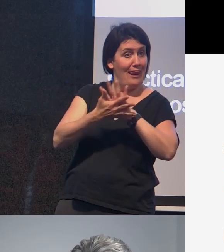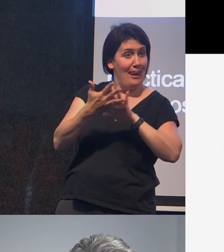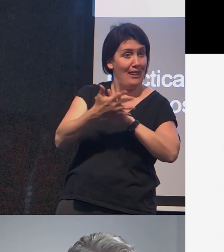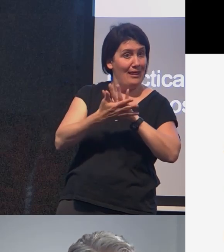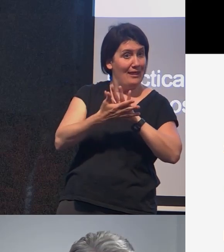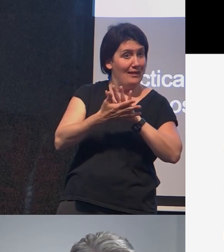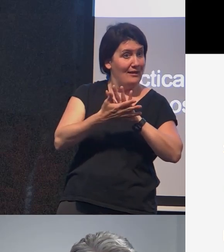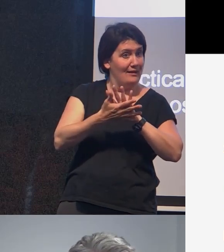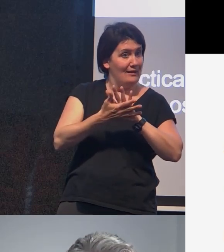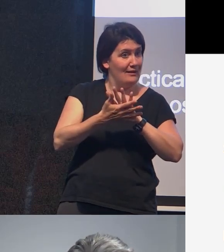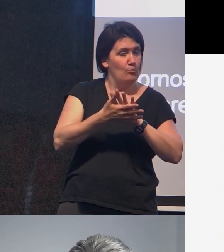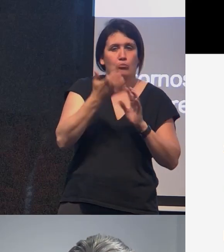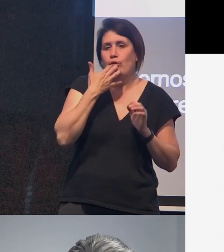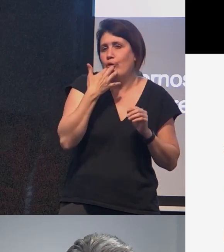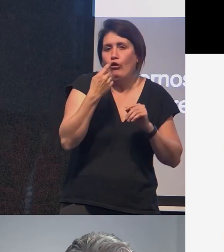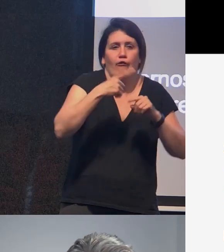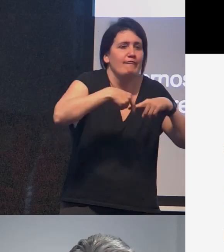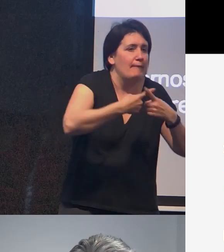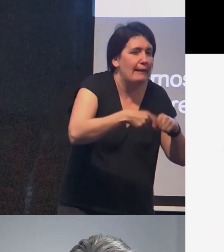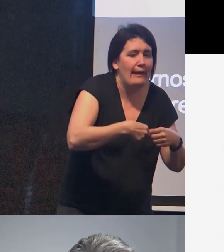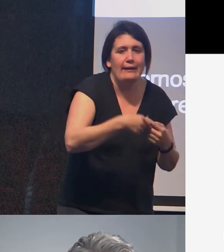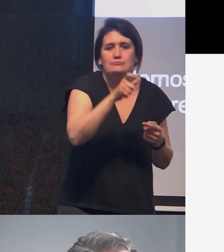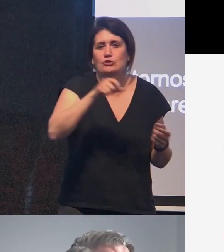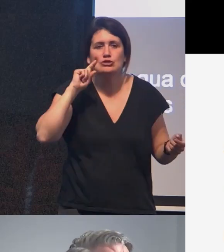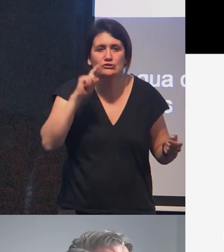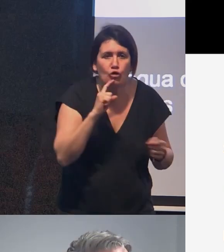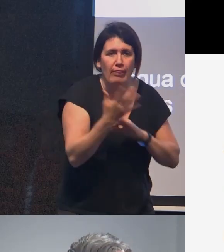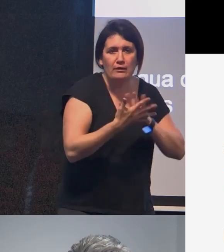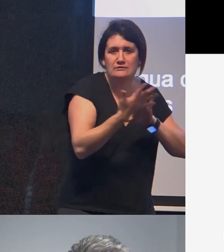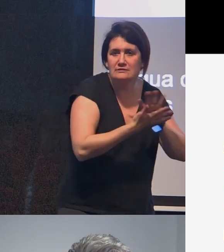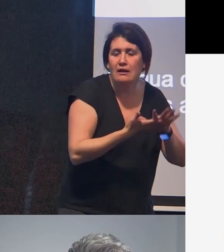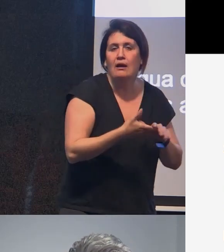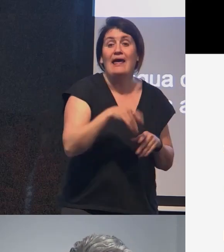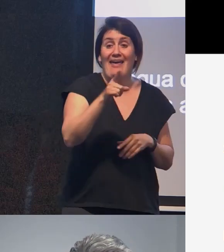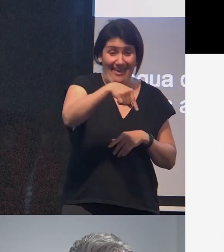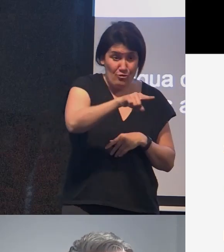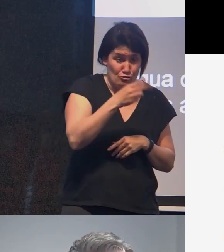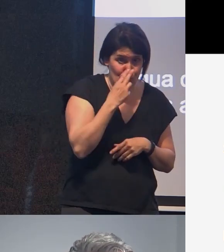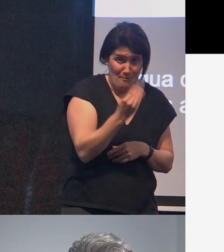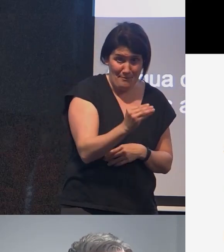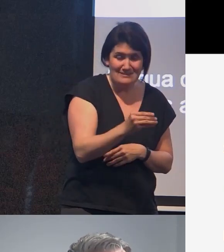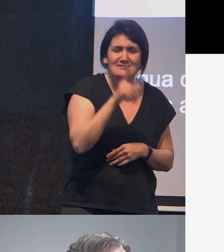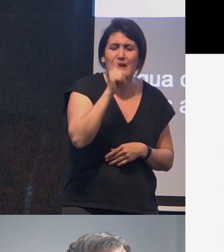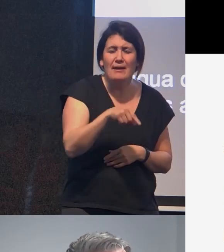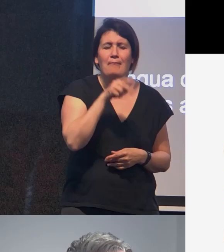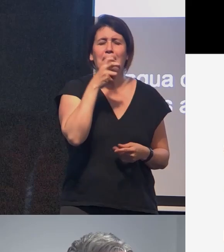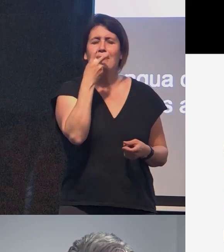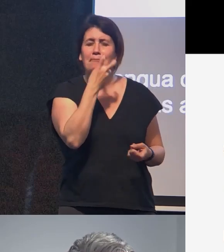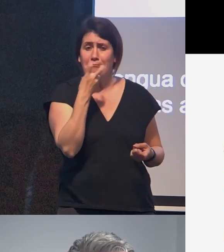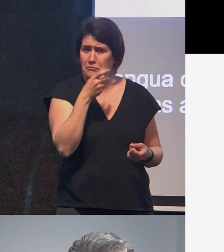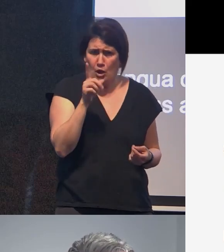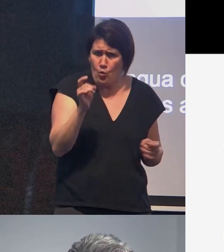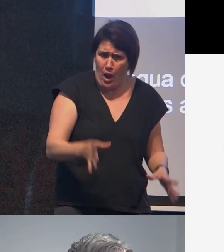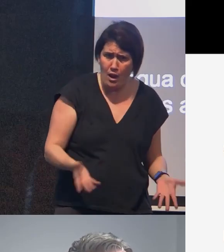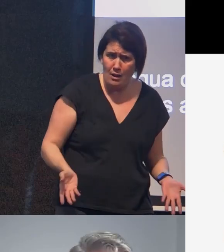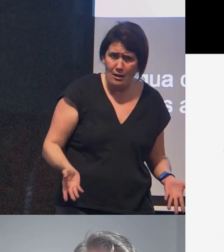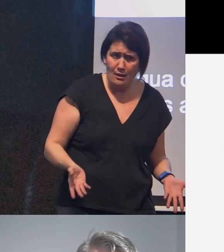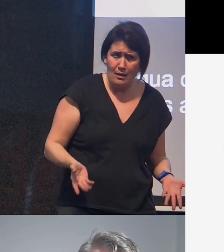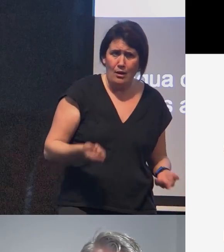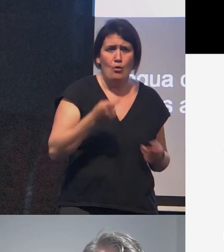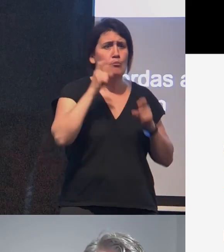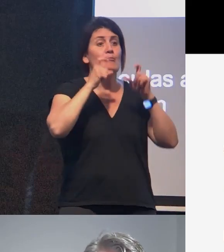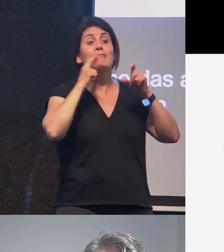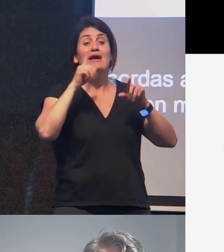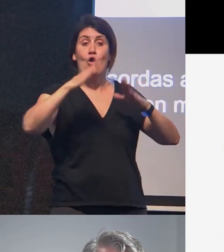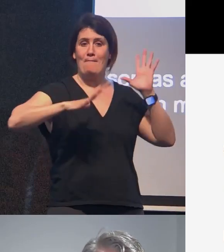sus familiares en general son personas sordas signantes, ellos también balbucean de forma manual, hacen